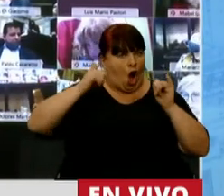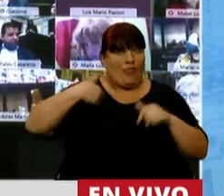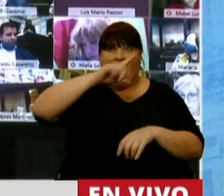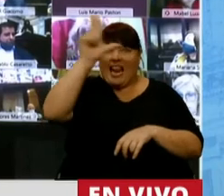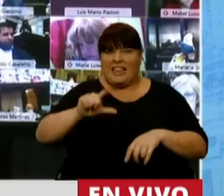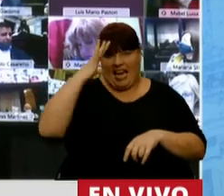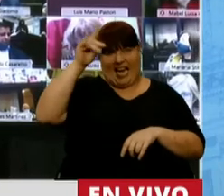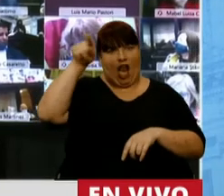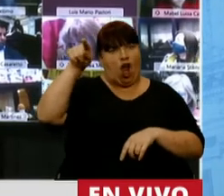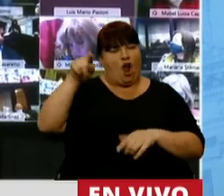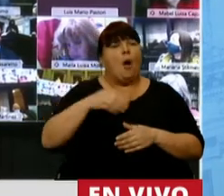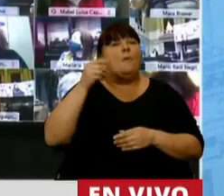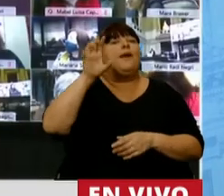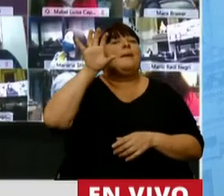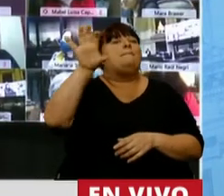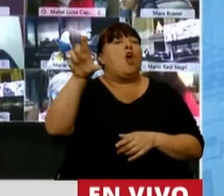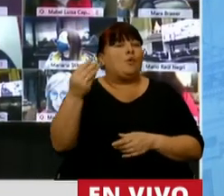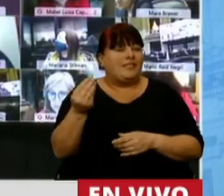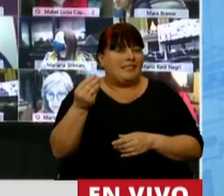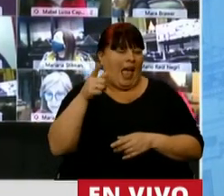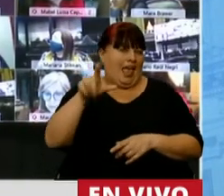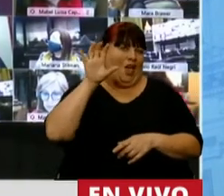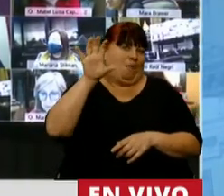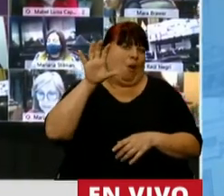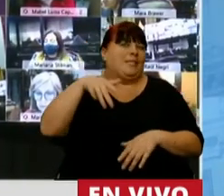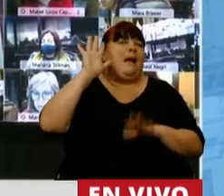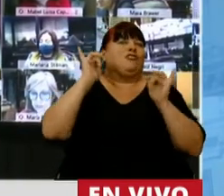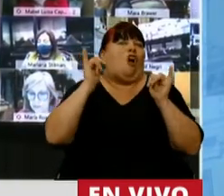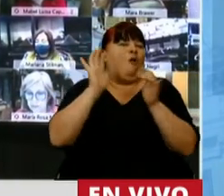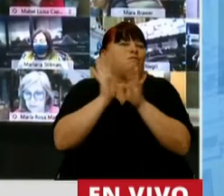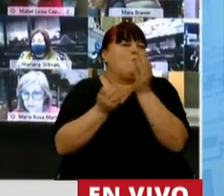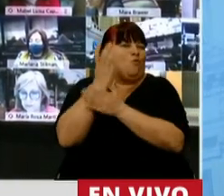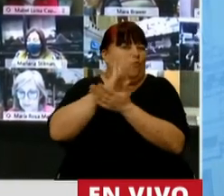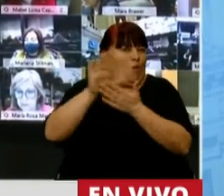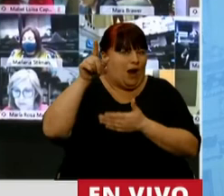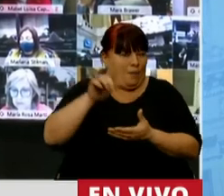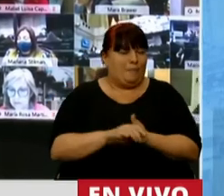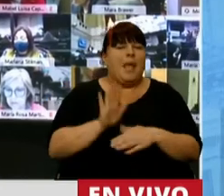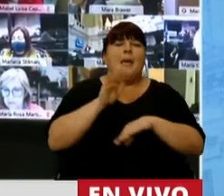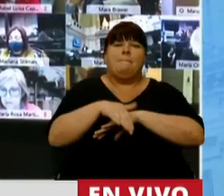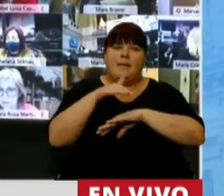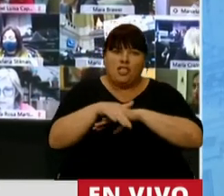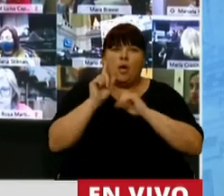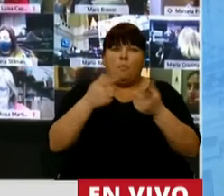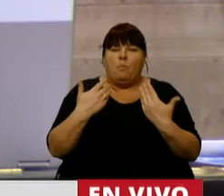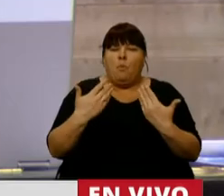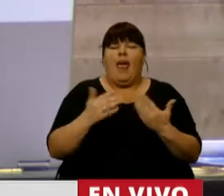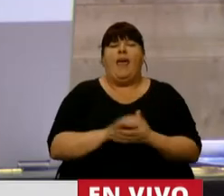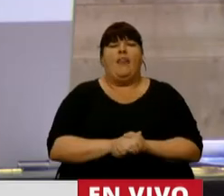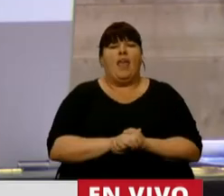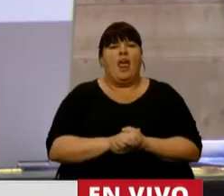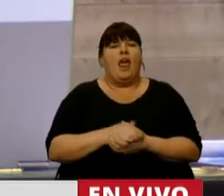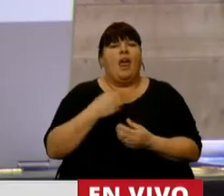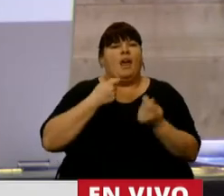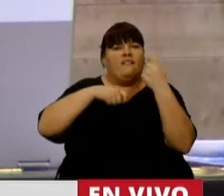país, porque también es la provincia, una de las provincias más jóvenes. Misiones puede liberar también un enorme